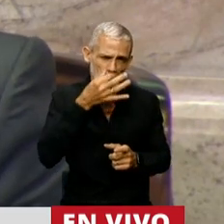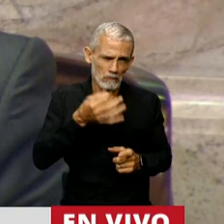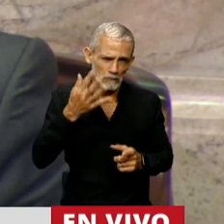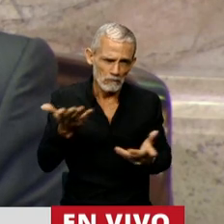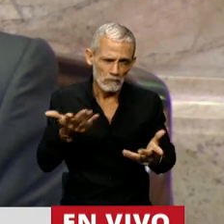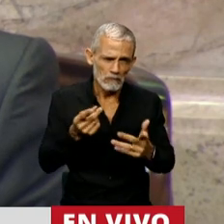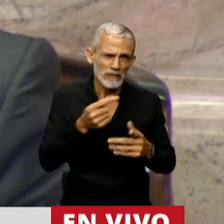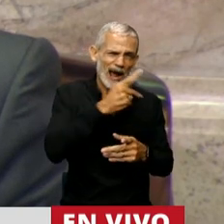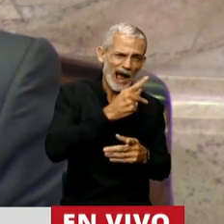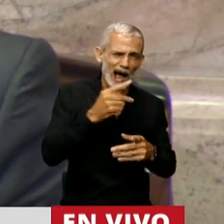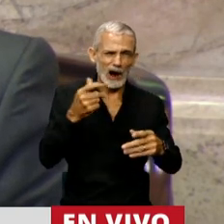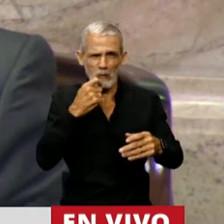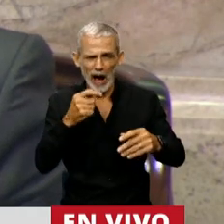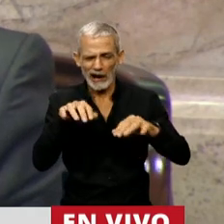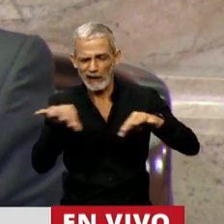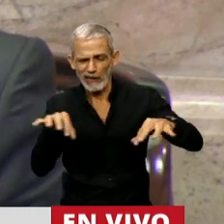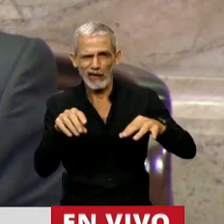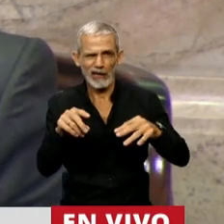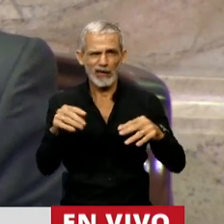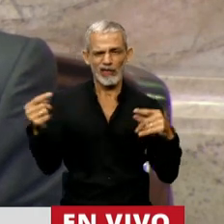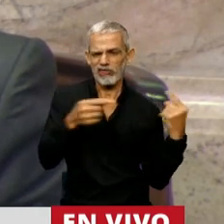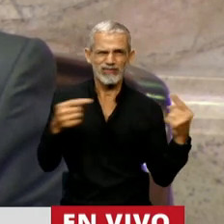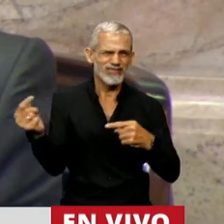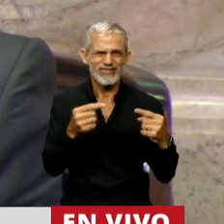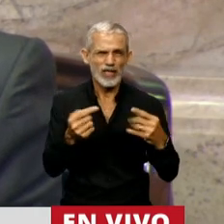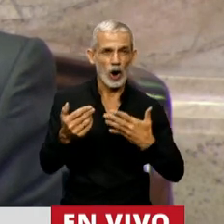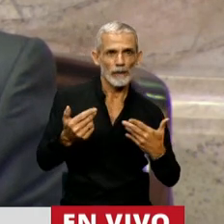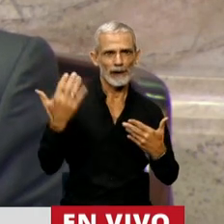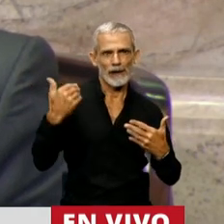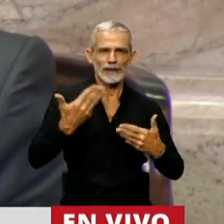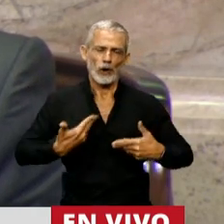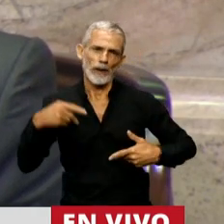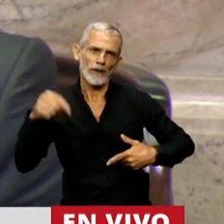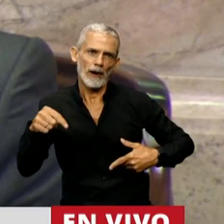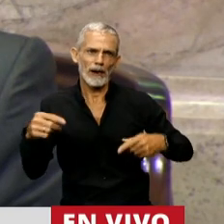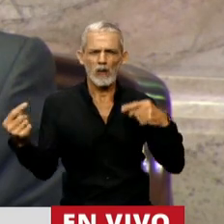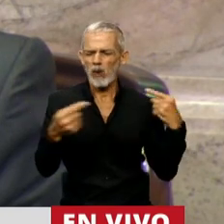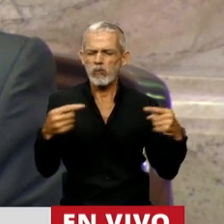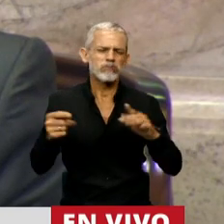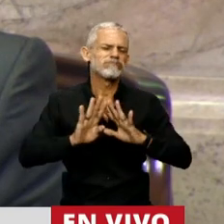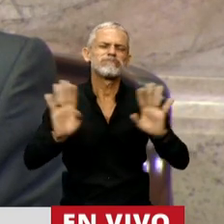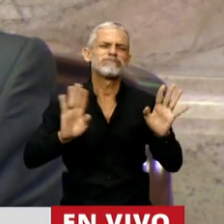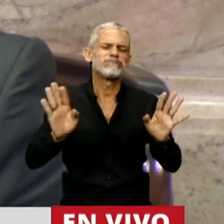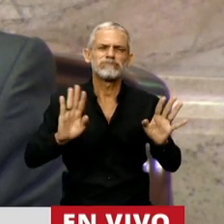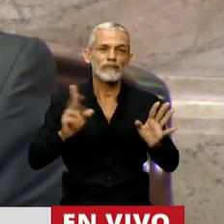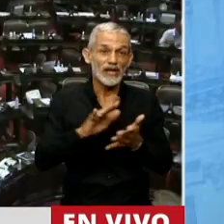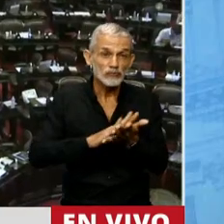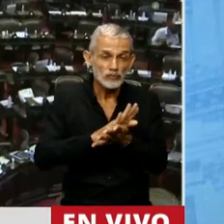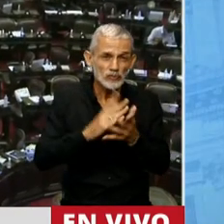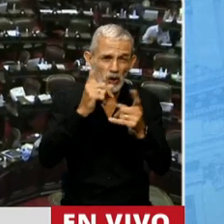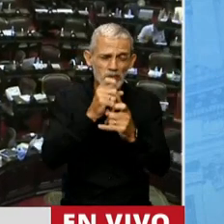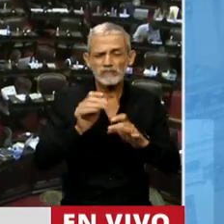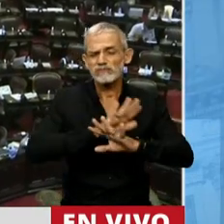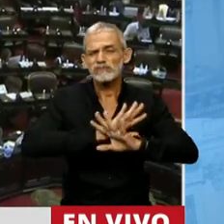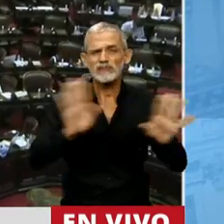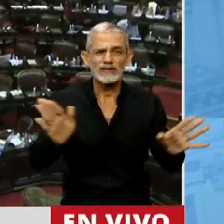la grieta, los pases de facturas entre un gobierno y otro. Lo que quieren es que ya ni siquiera que les solucionemos la vida, porque